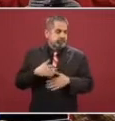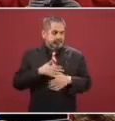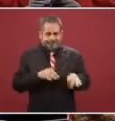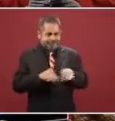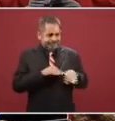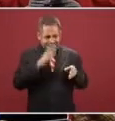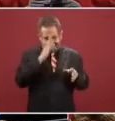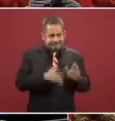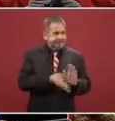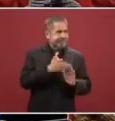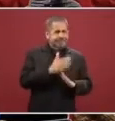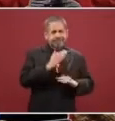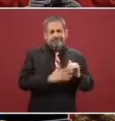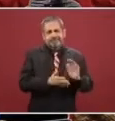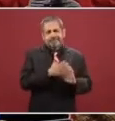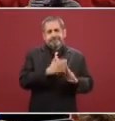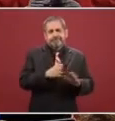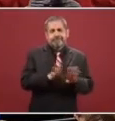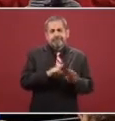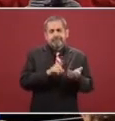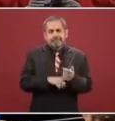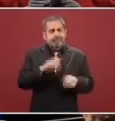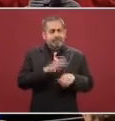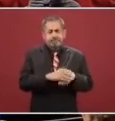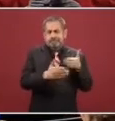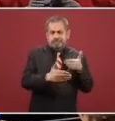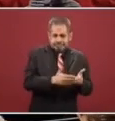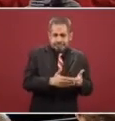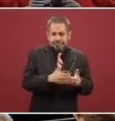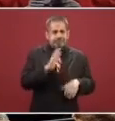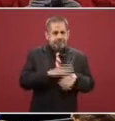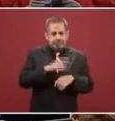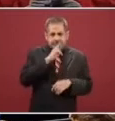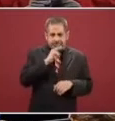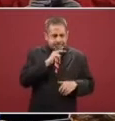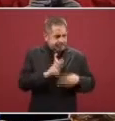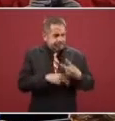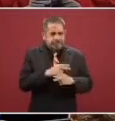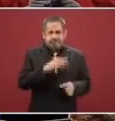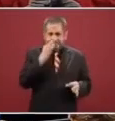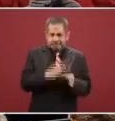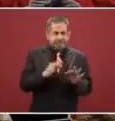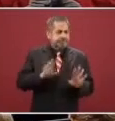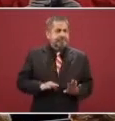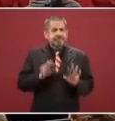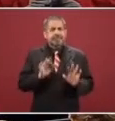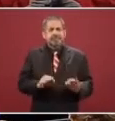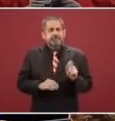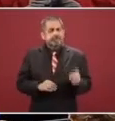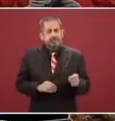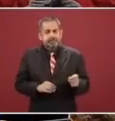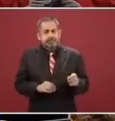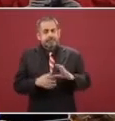de construcción, que ustedes ven esta curva S, que es mucho más corta, porque estamos comprometidos a terminar en el tiempo adecuado. Inclusive un